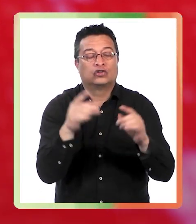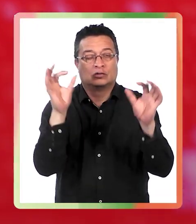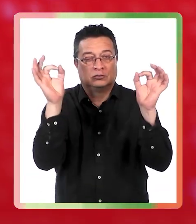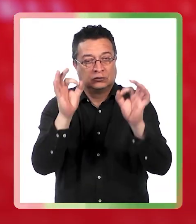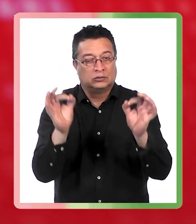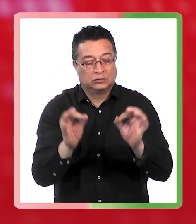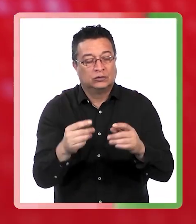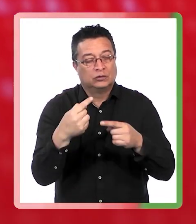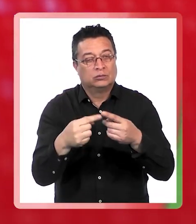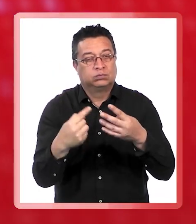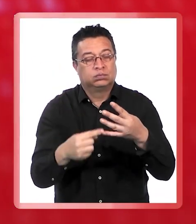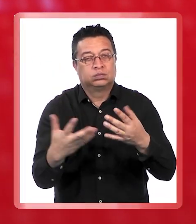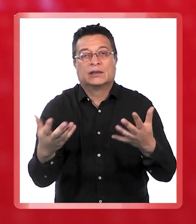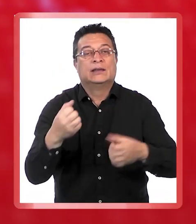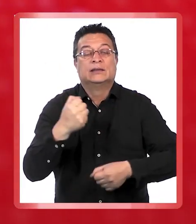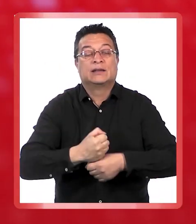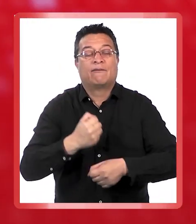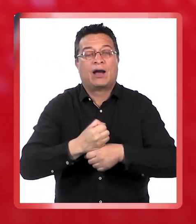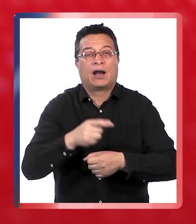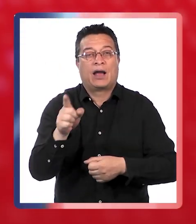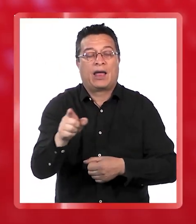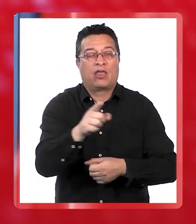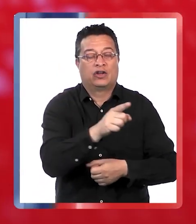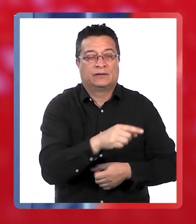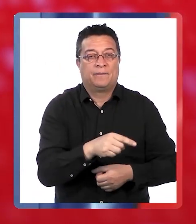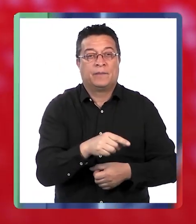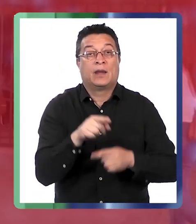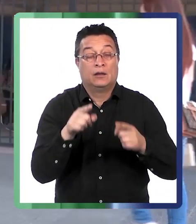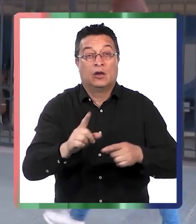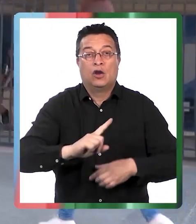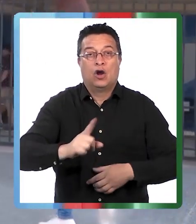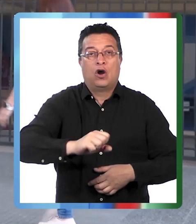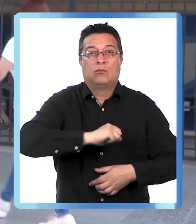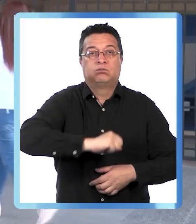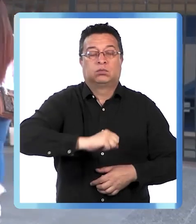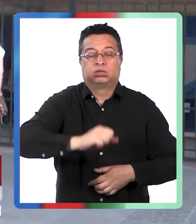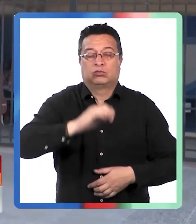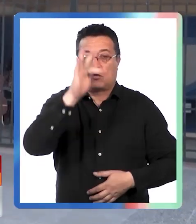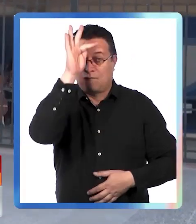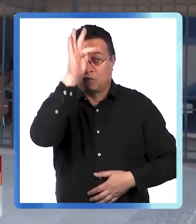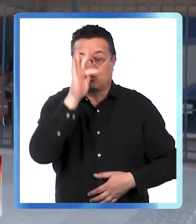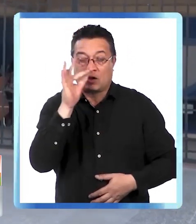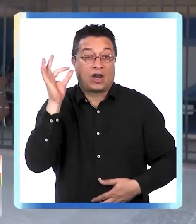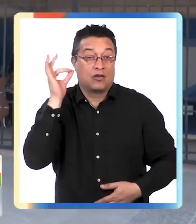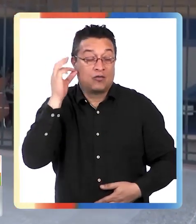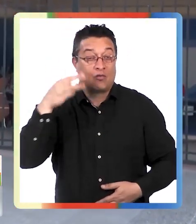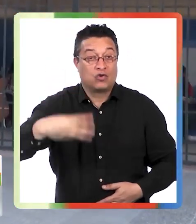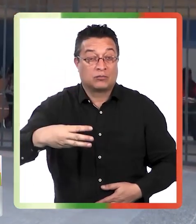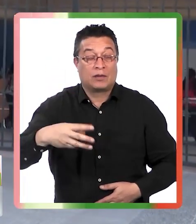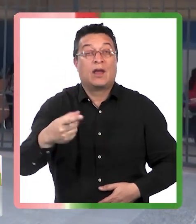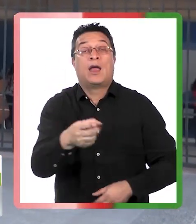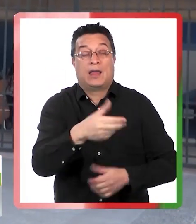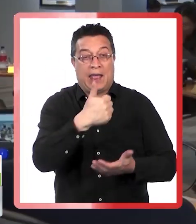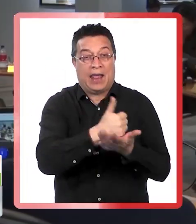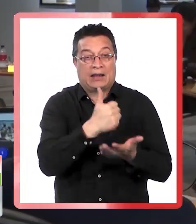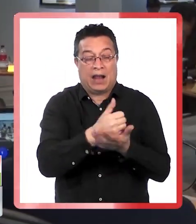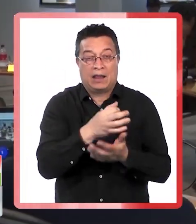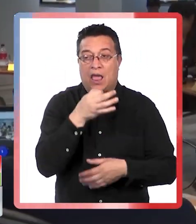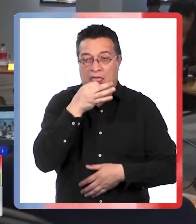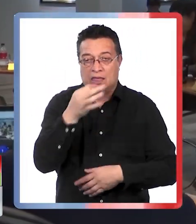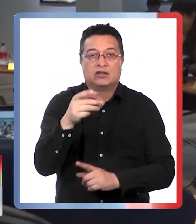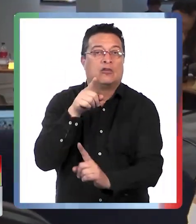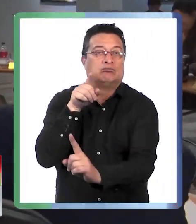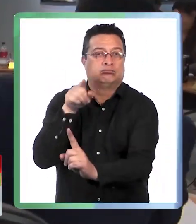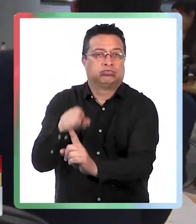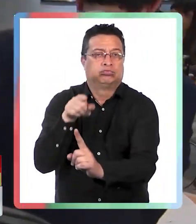otros detalles críticos sobre el actuar de trabajadores. Tras la negativa de la funcionaria municipal, el jefe comunal habría